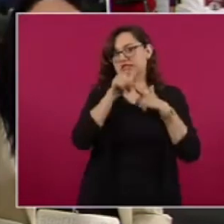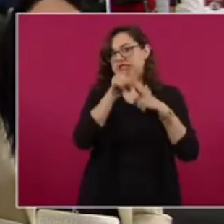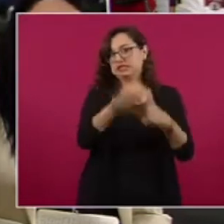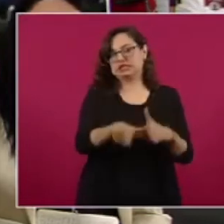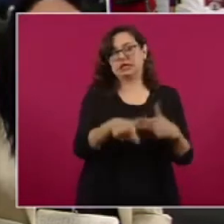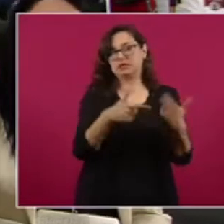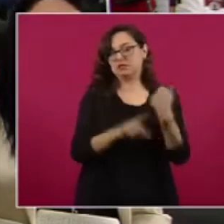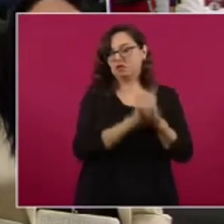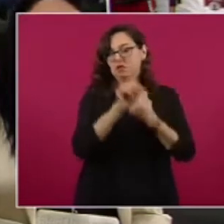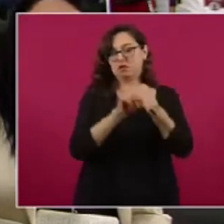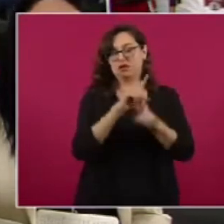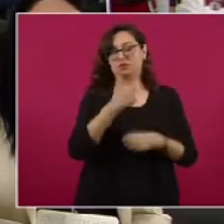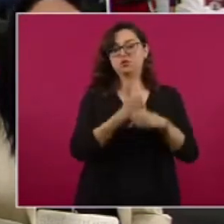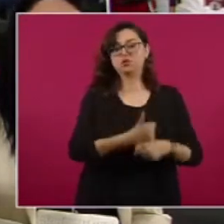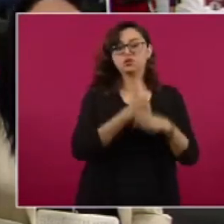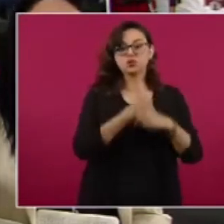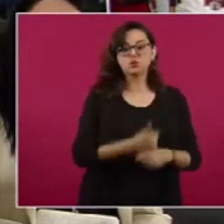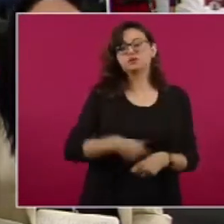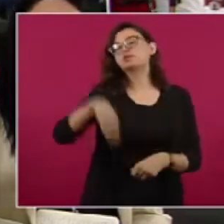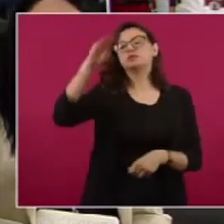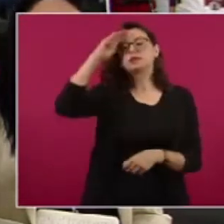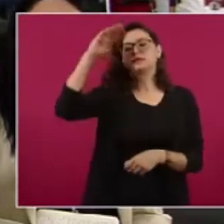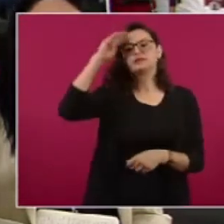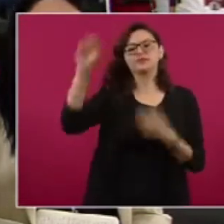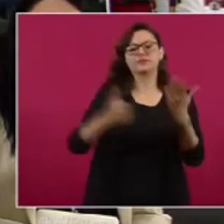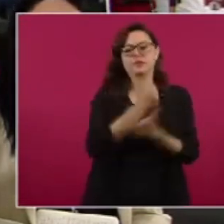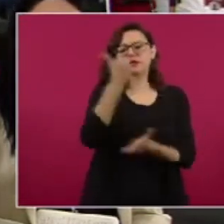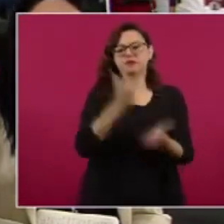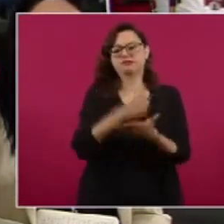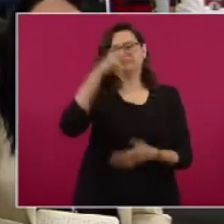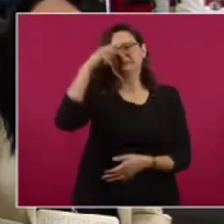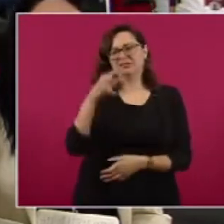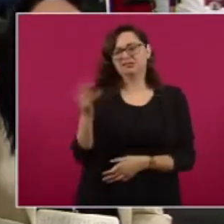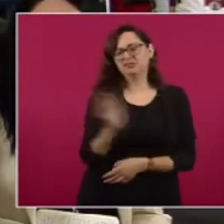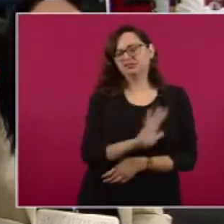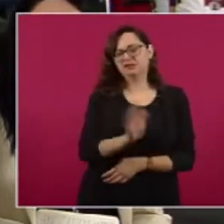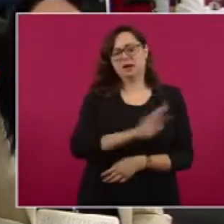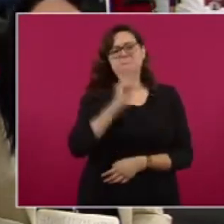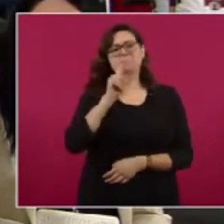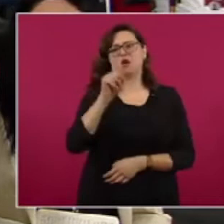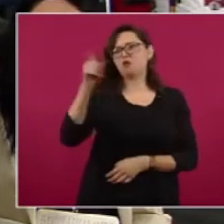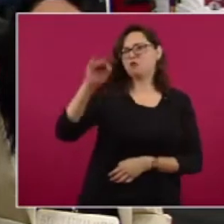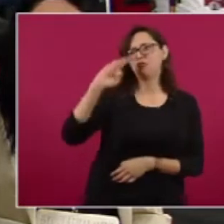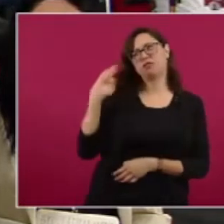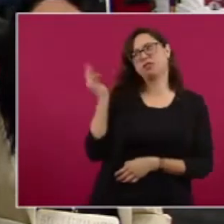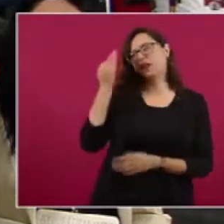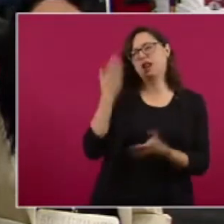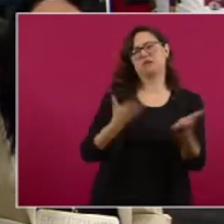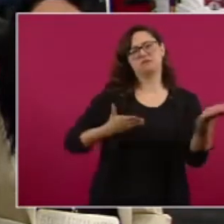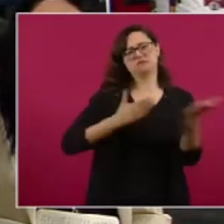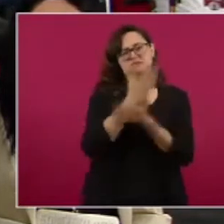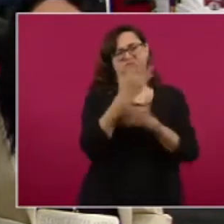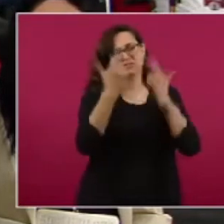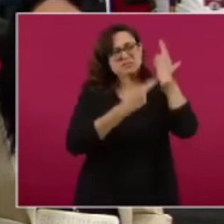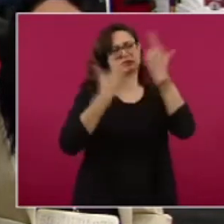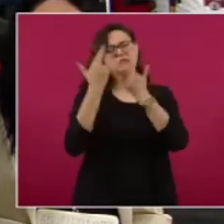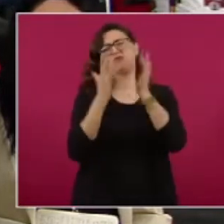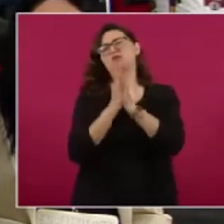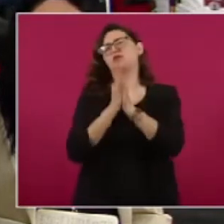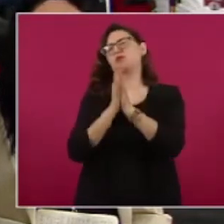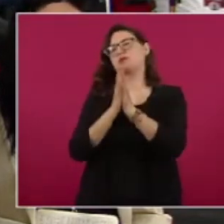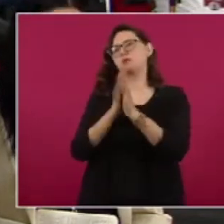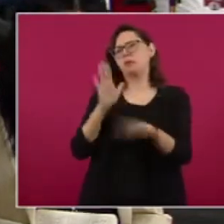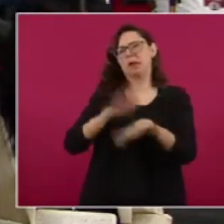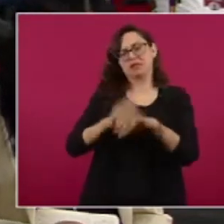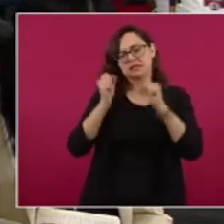ajeno a lo mejor al gobierno de la Ciudad de México y que haga una evaluación, realmente es lo único que piden ellos para que les den esa garantía,